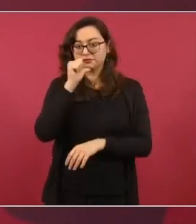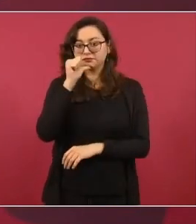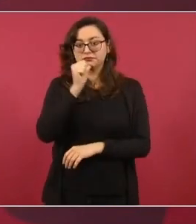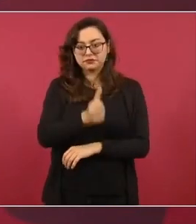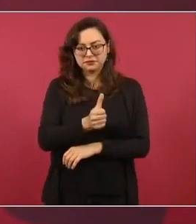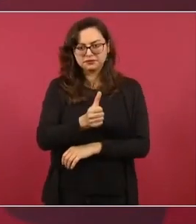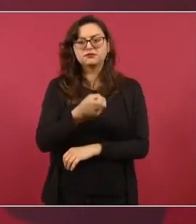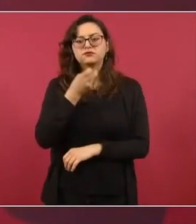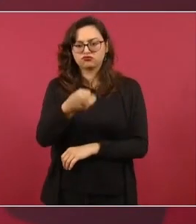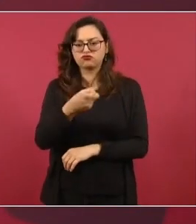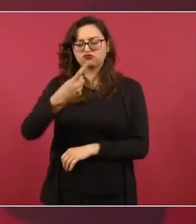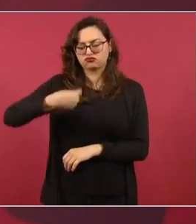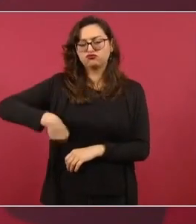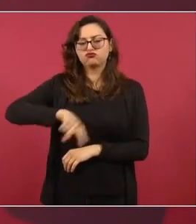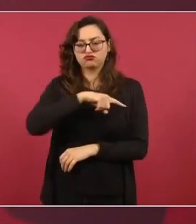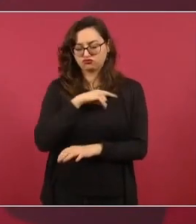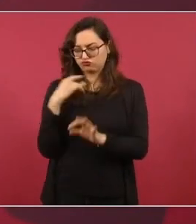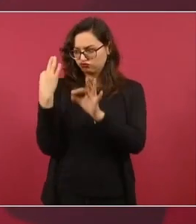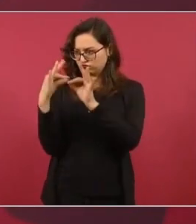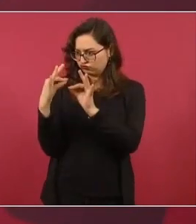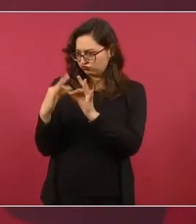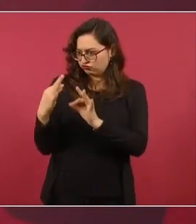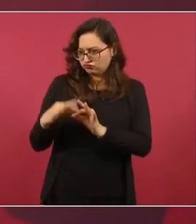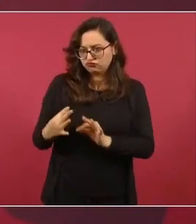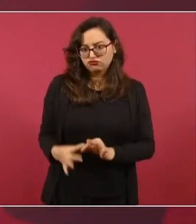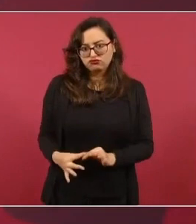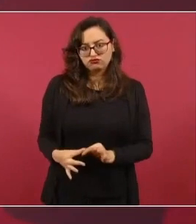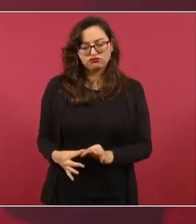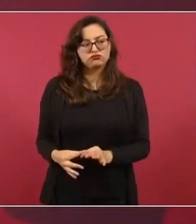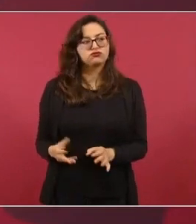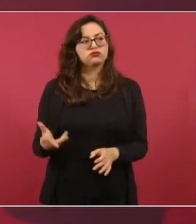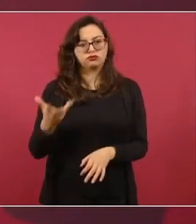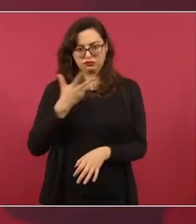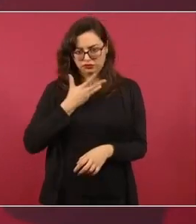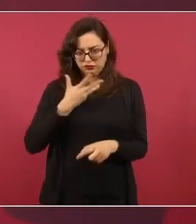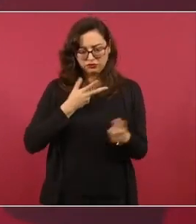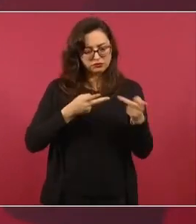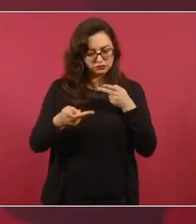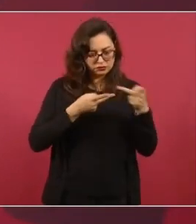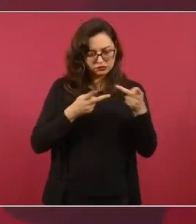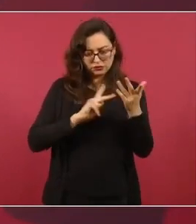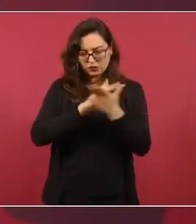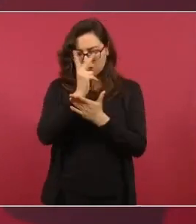Existe un plan con ese propósito